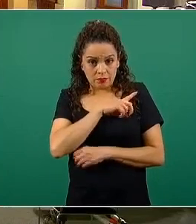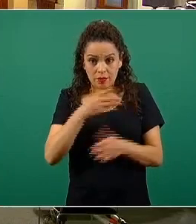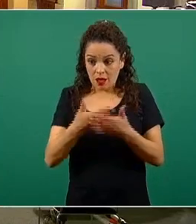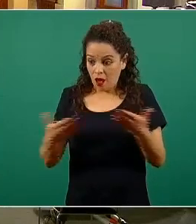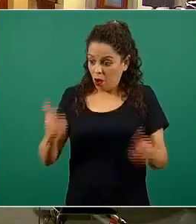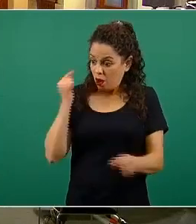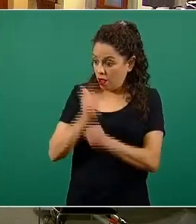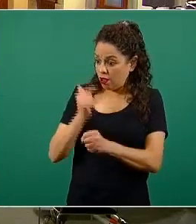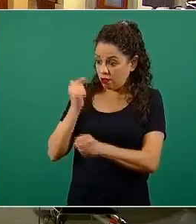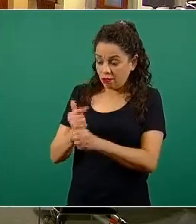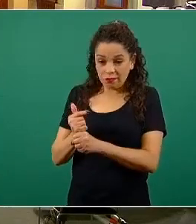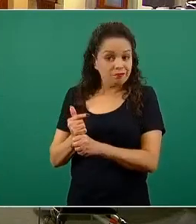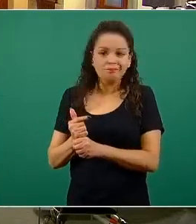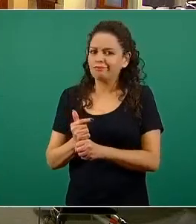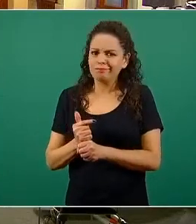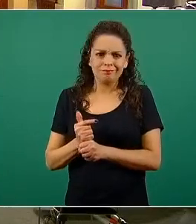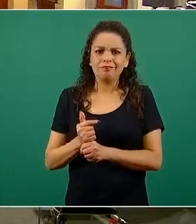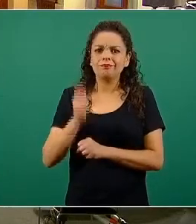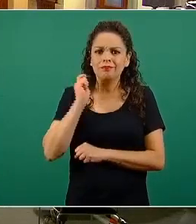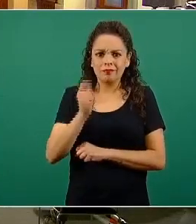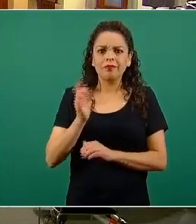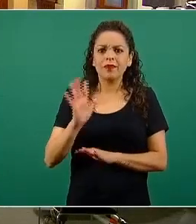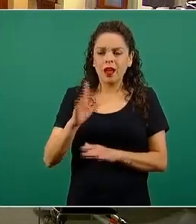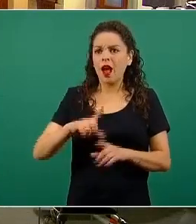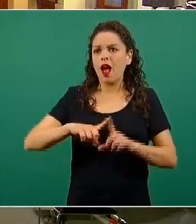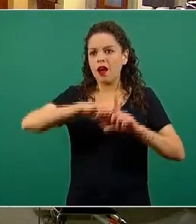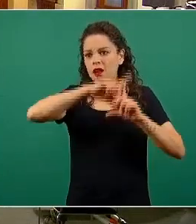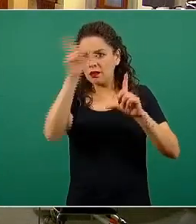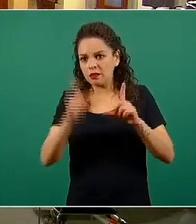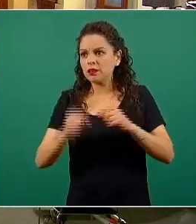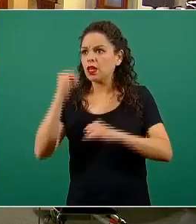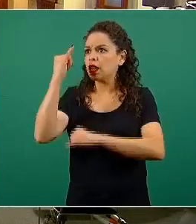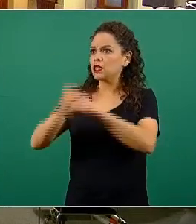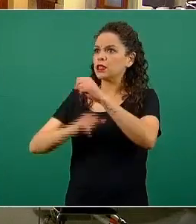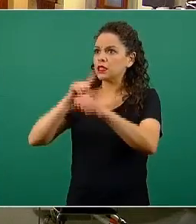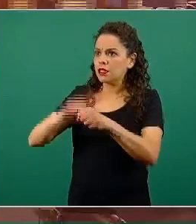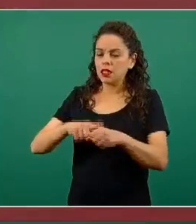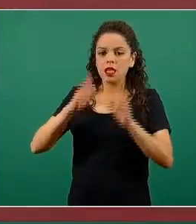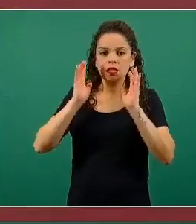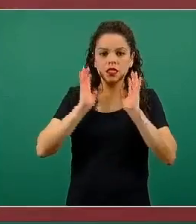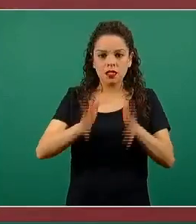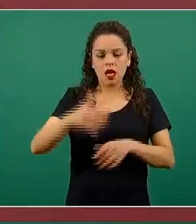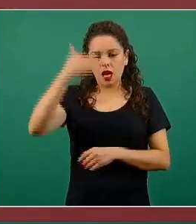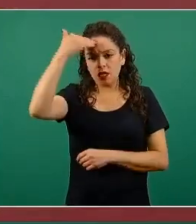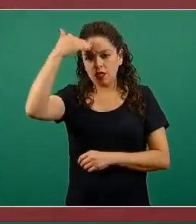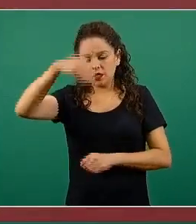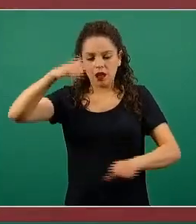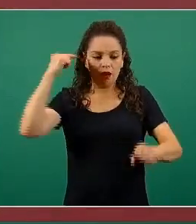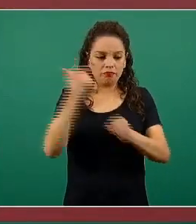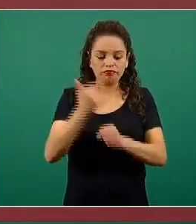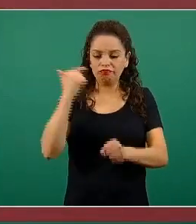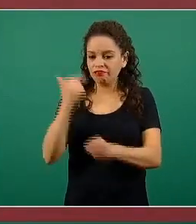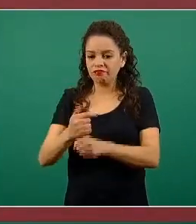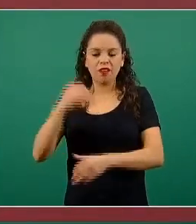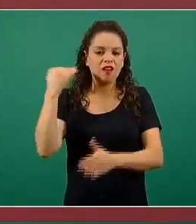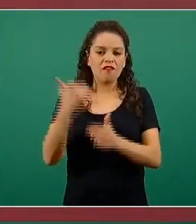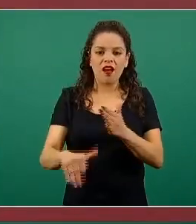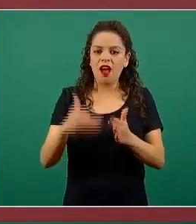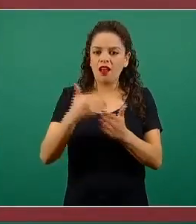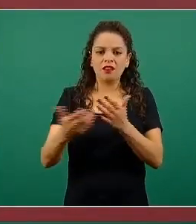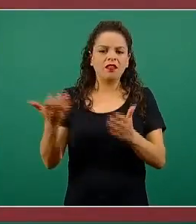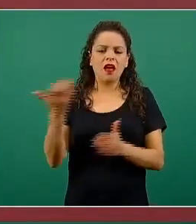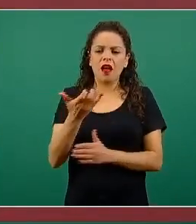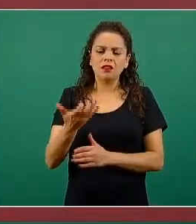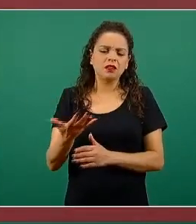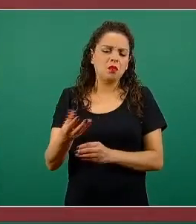algo que en las comunidades de salud pública nacional e internacionales se ha identificado desde hace muchísimos años. años. También tenemos